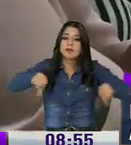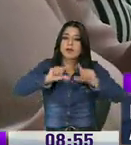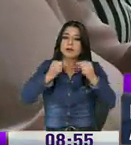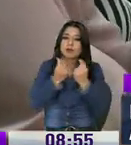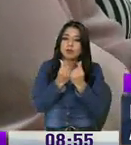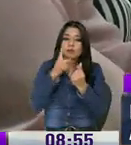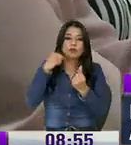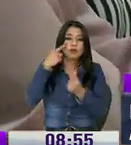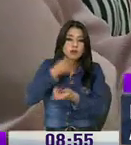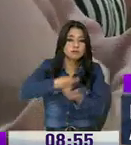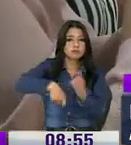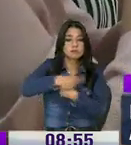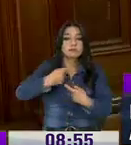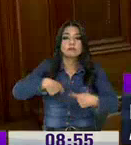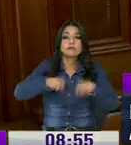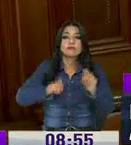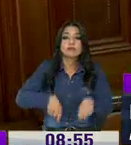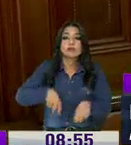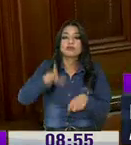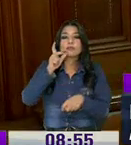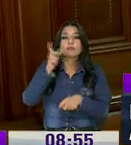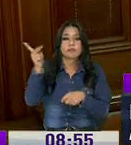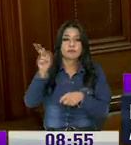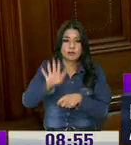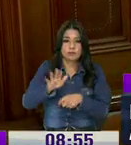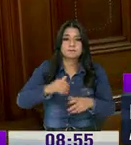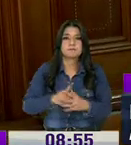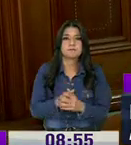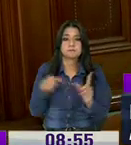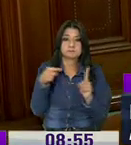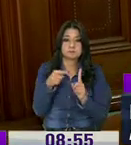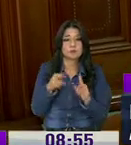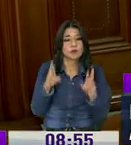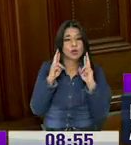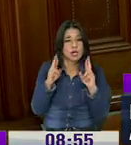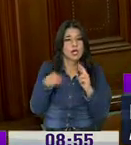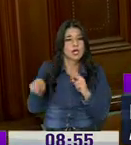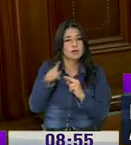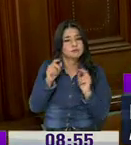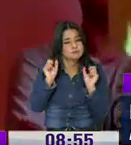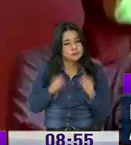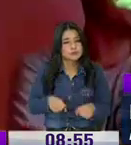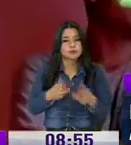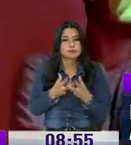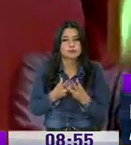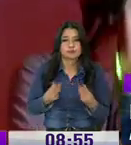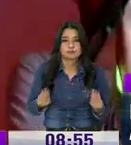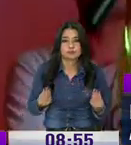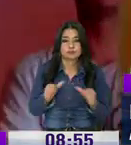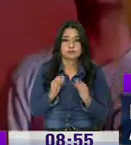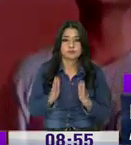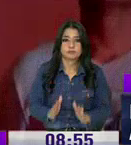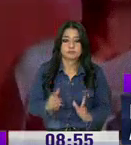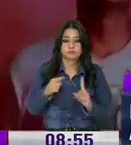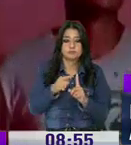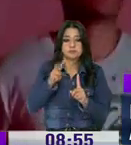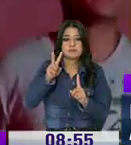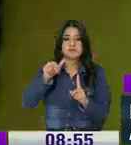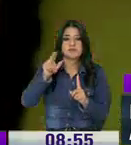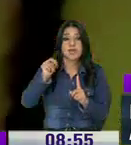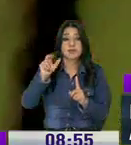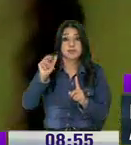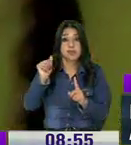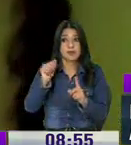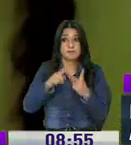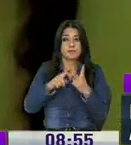cambio de la contratación pública. Marcelo Dueñas tiene esperanzas para sus defendidos, la asambleísta Viviana Bonilla y